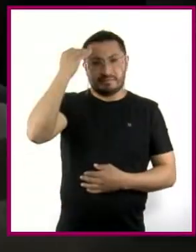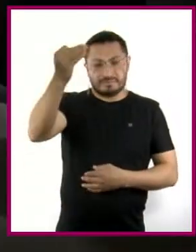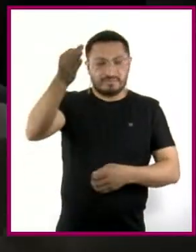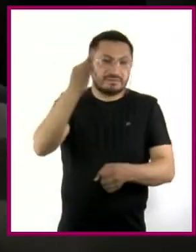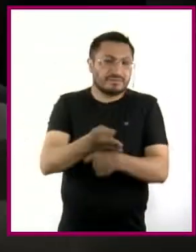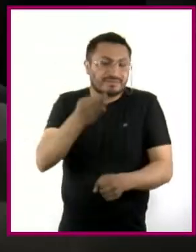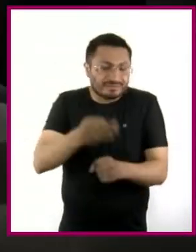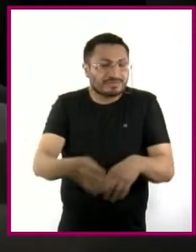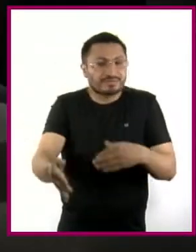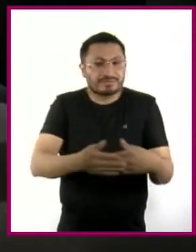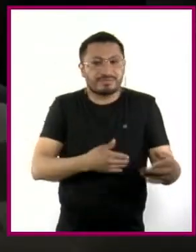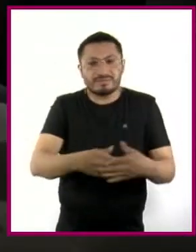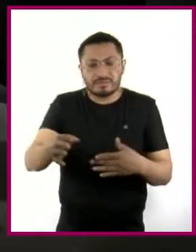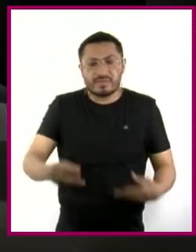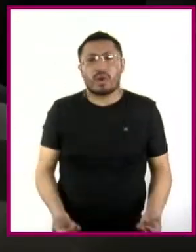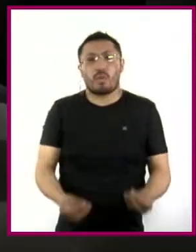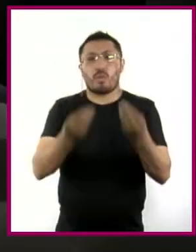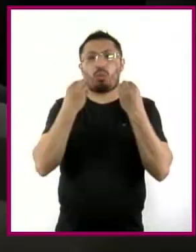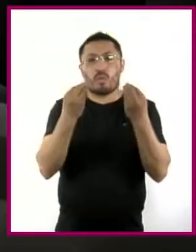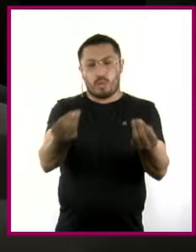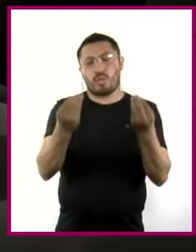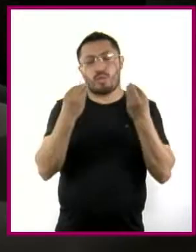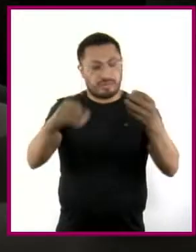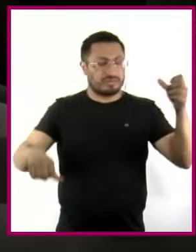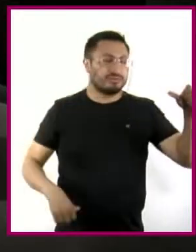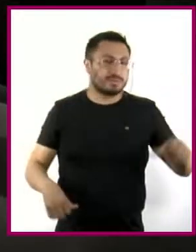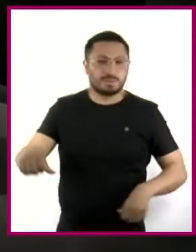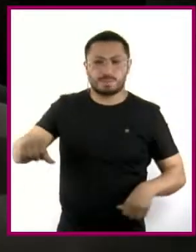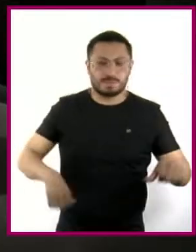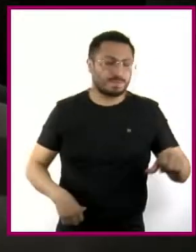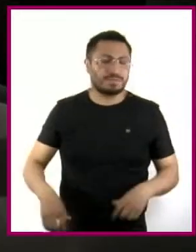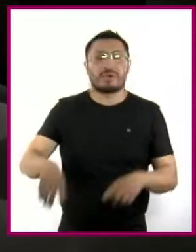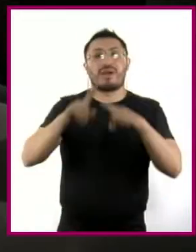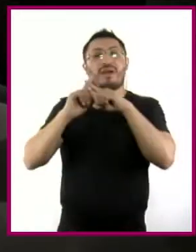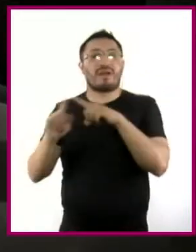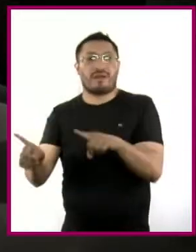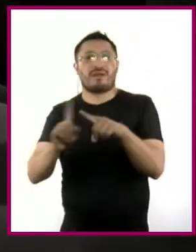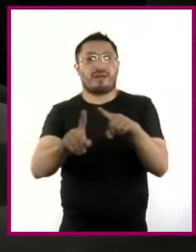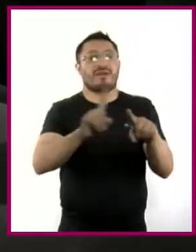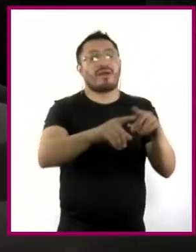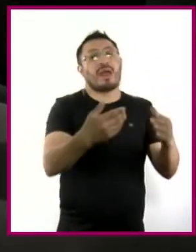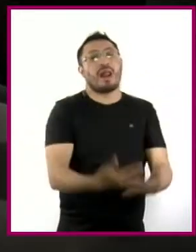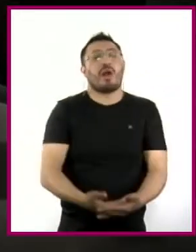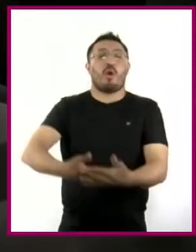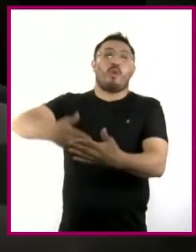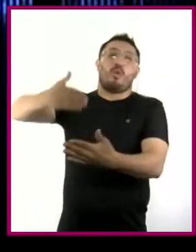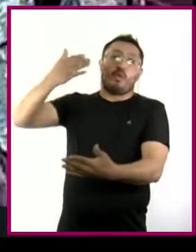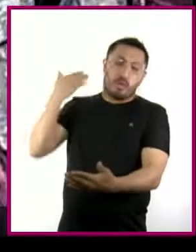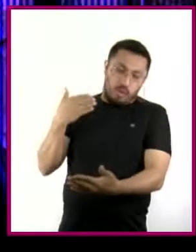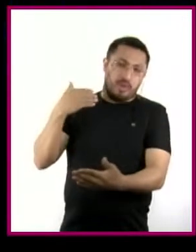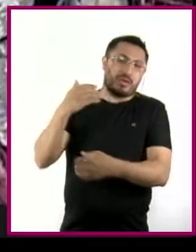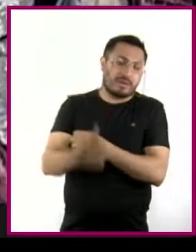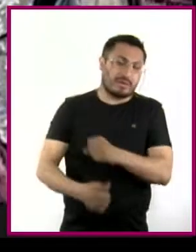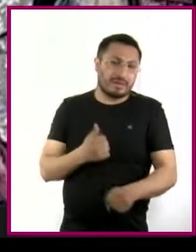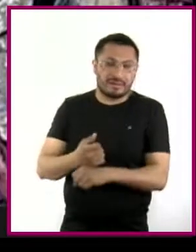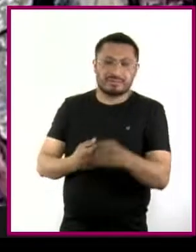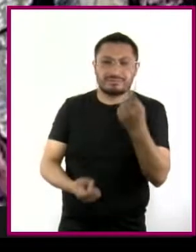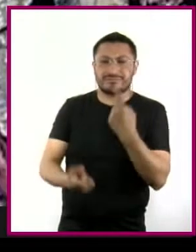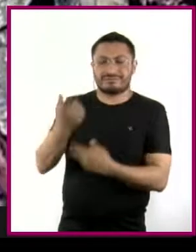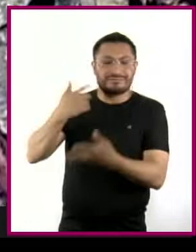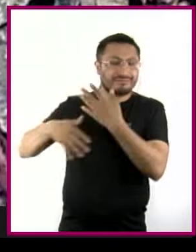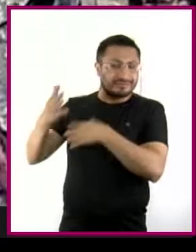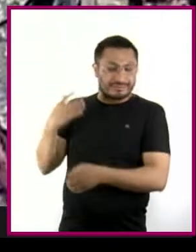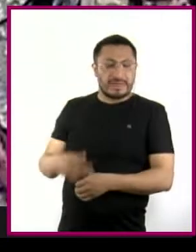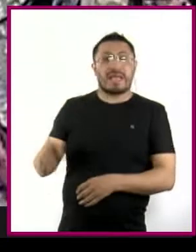vivimos, muchas de nuestras dinámicas y actividades son tan distintas a las que se vivían hace unos años que